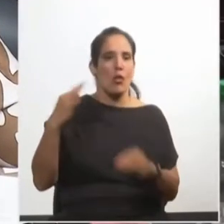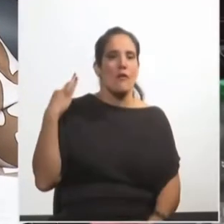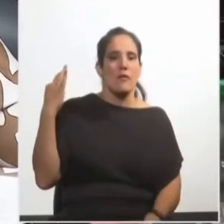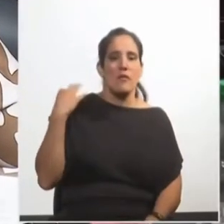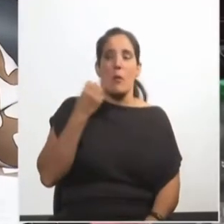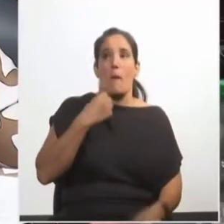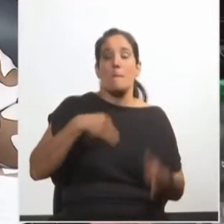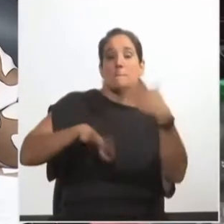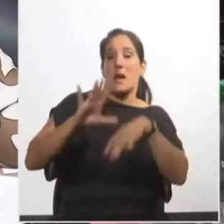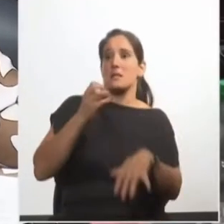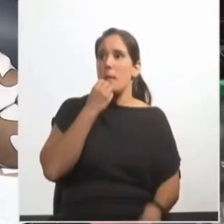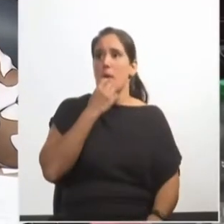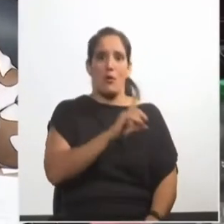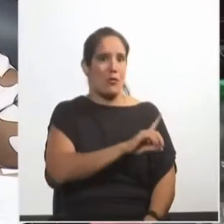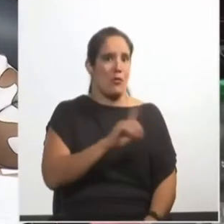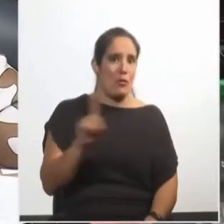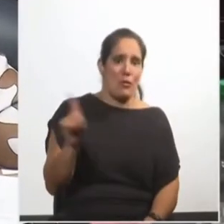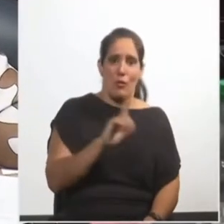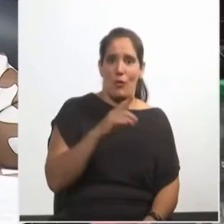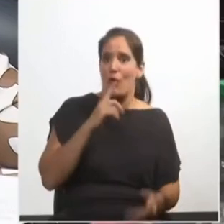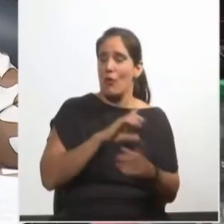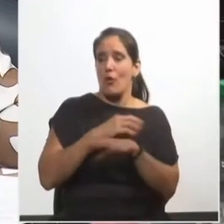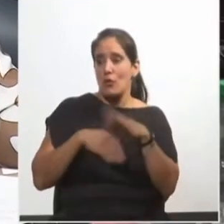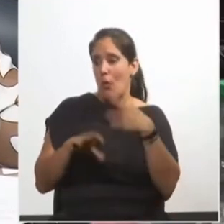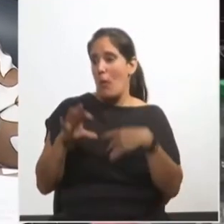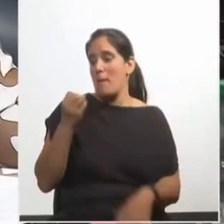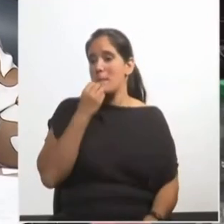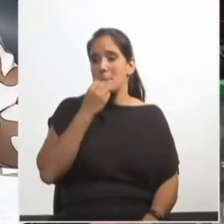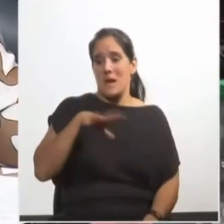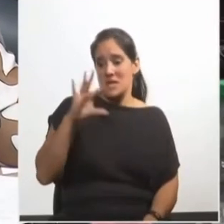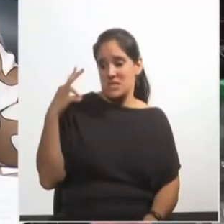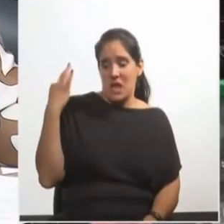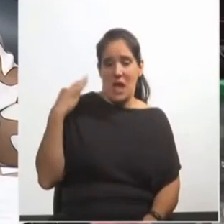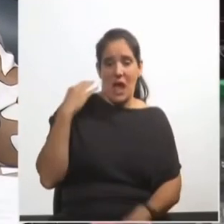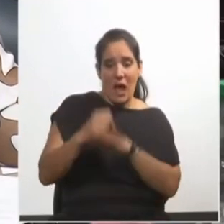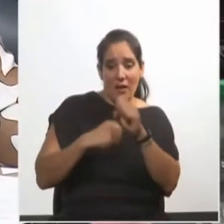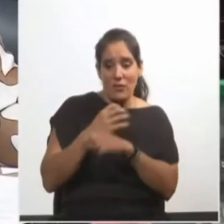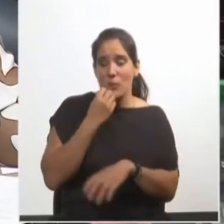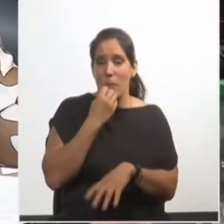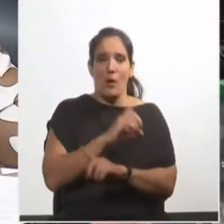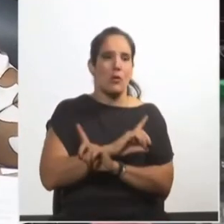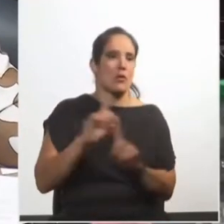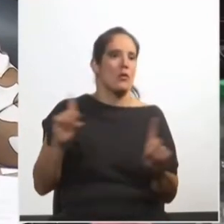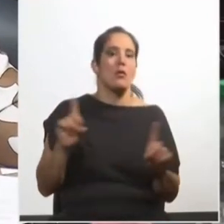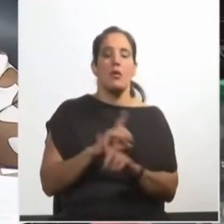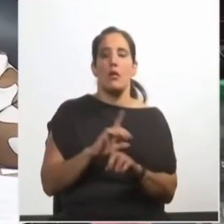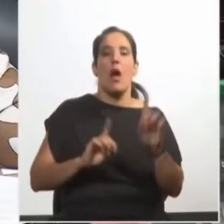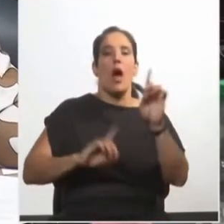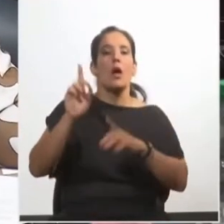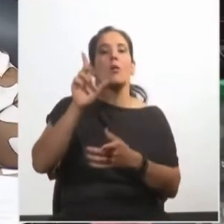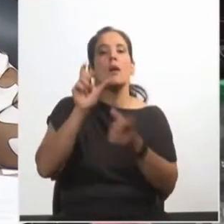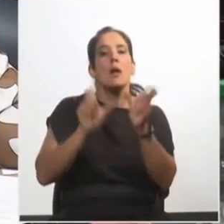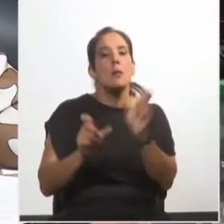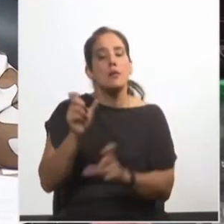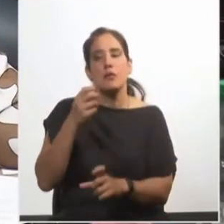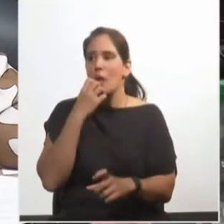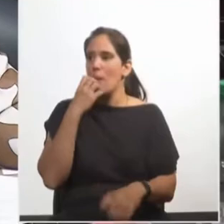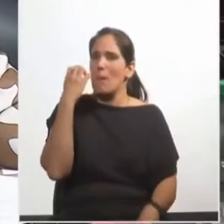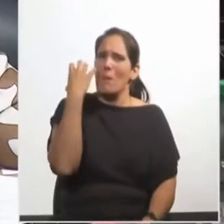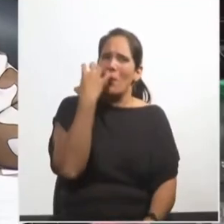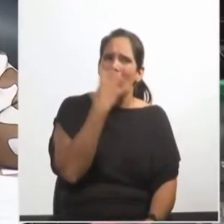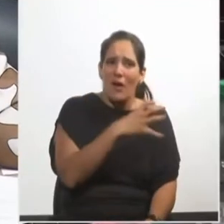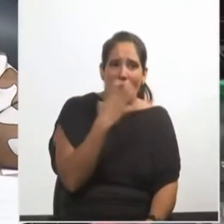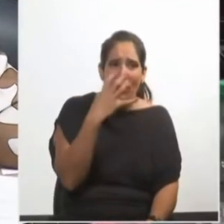y mejor, no todos vivimos más y mejor. Muchas personas enfrentan situaciones peores